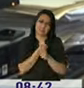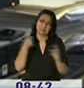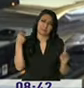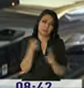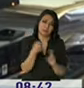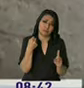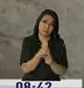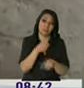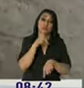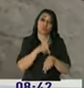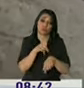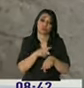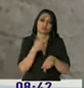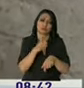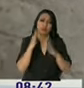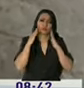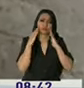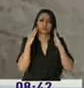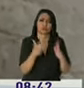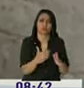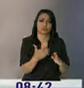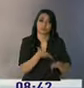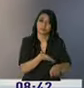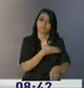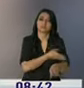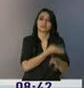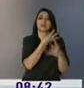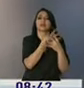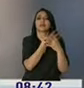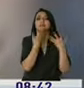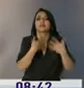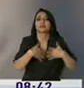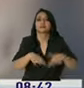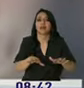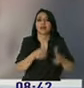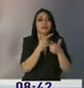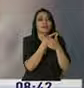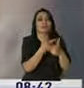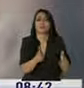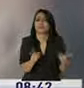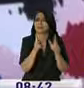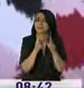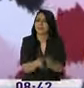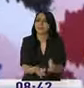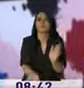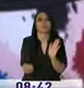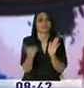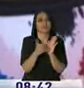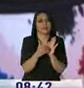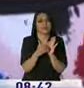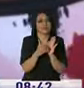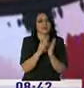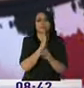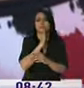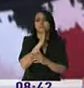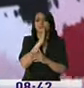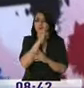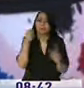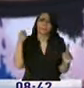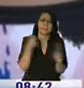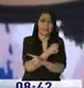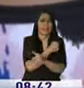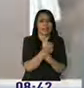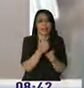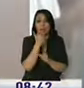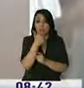día de incapacidad. Hace poco había salido de la cárcel, según se informó sería reincidente en el mismo delito. Porque él siempre me decía que si lo denunciaba, él